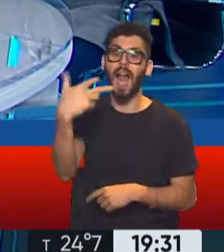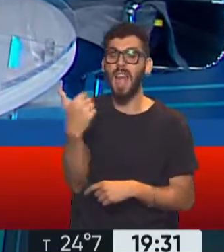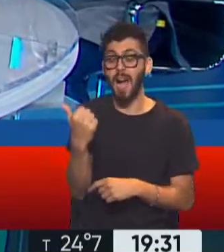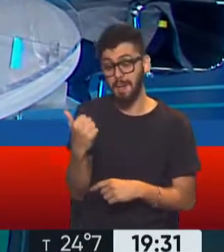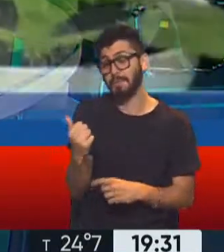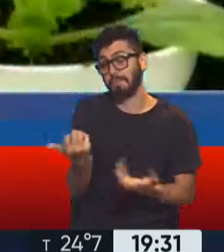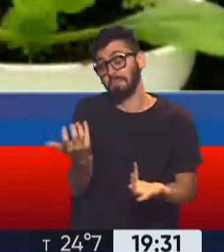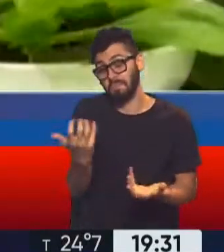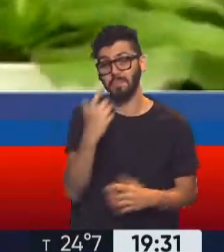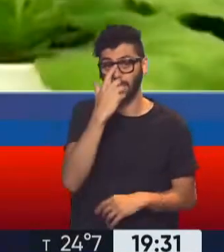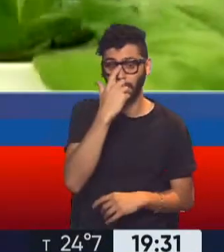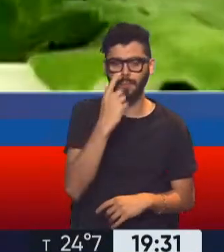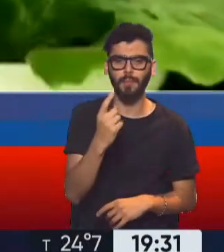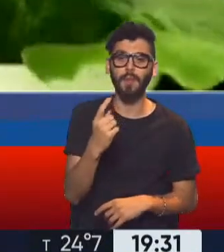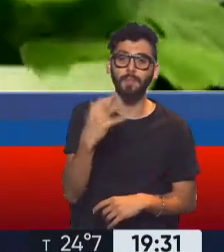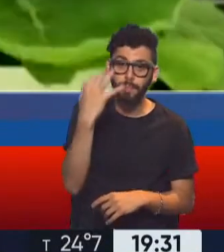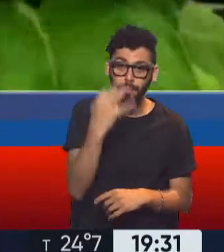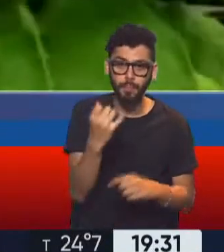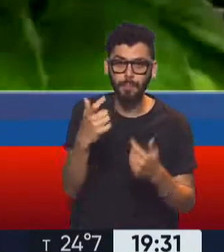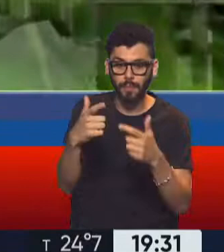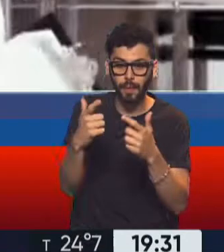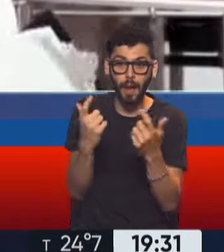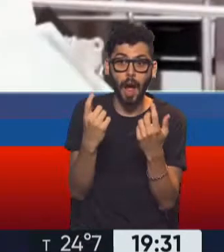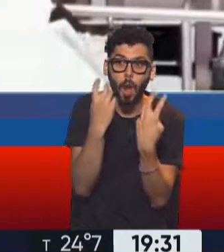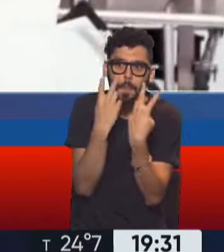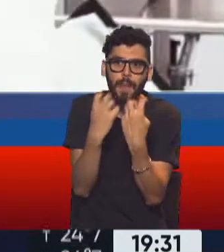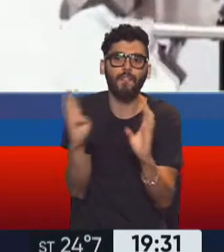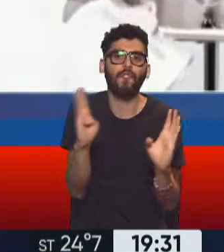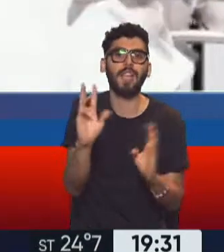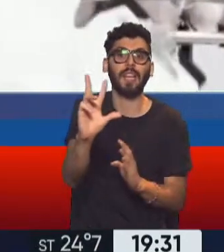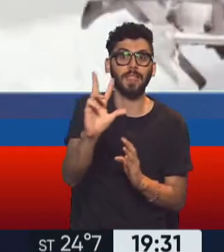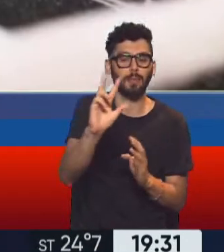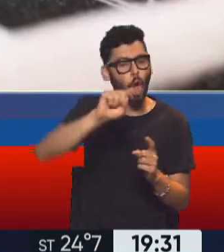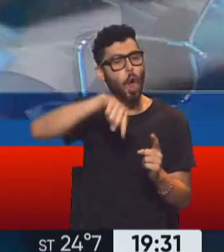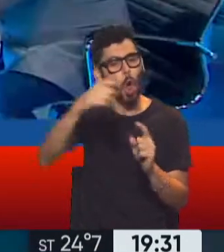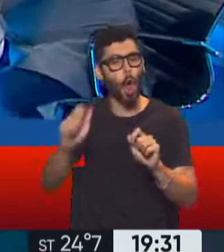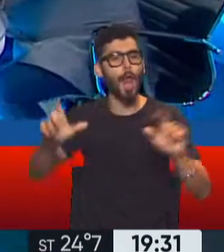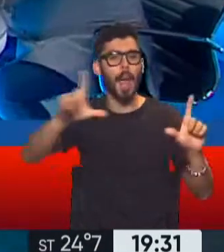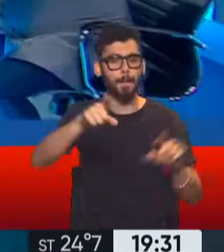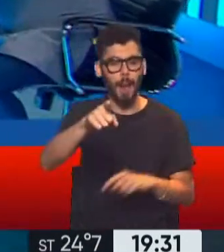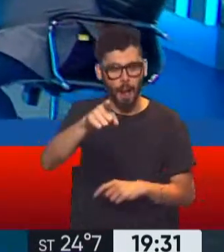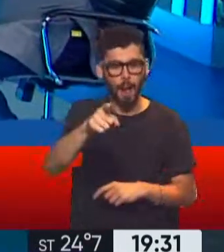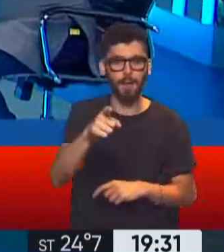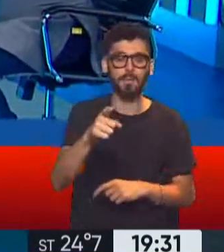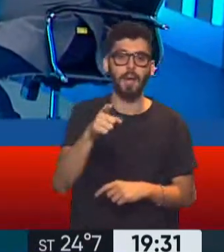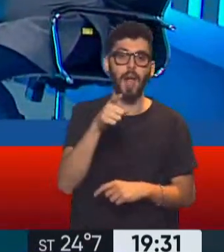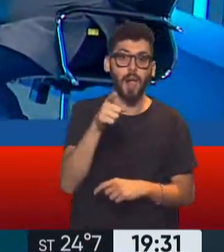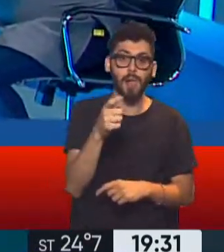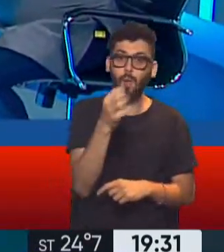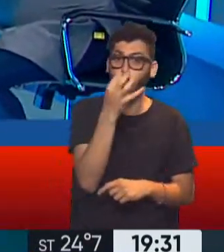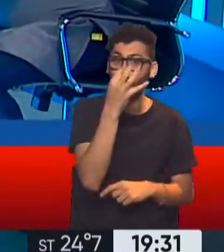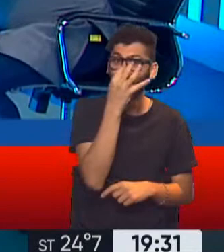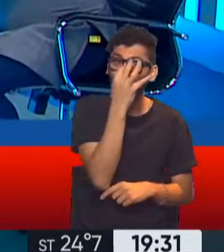la realidad es que hicieron estudios en fase 3, incluyeron, tenemos otra placa mostrando eso, sí. Incluyeron